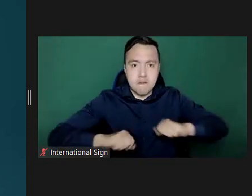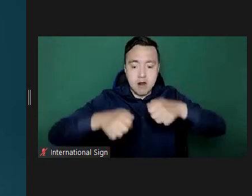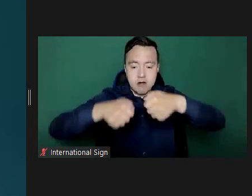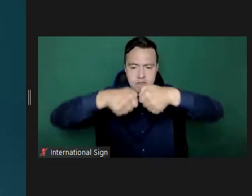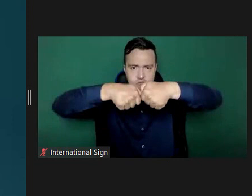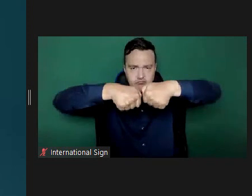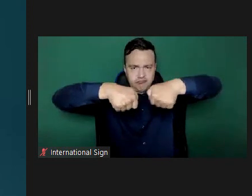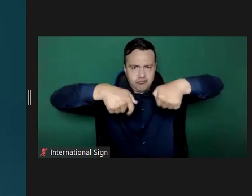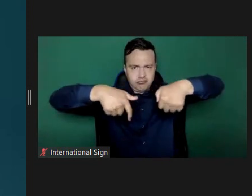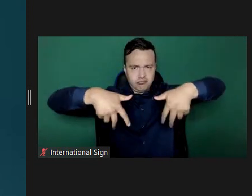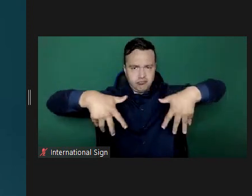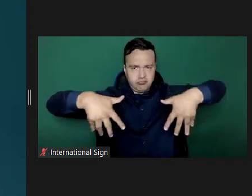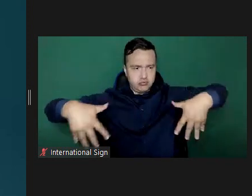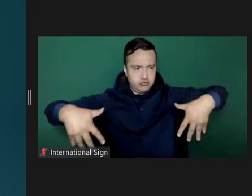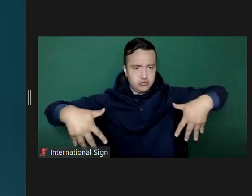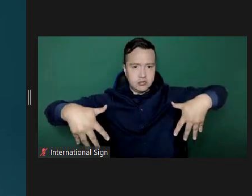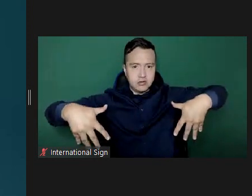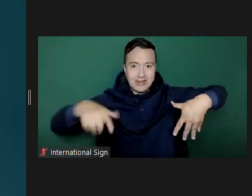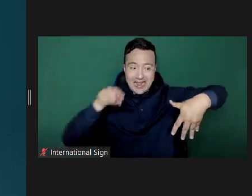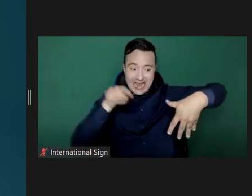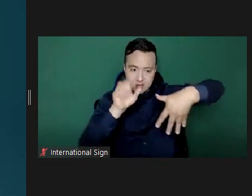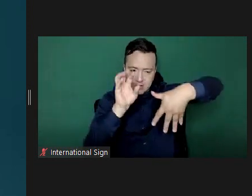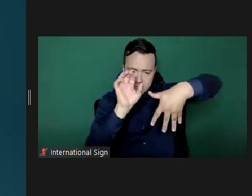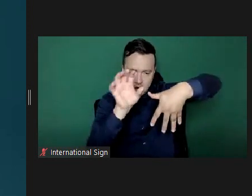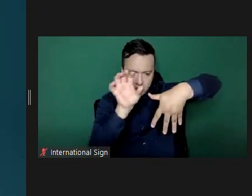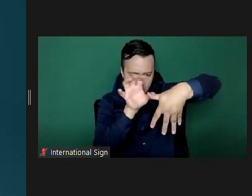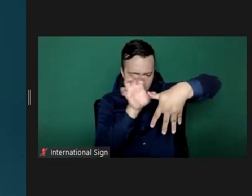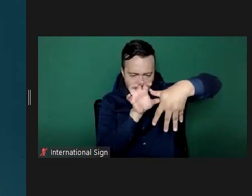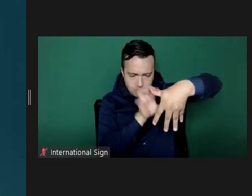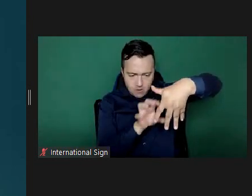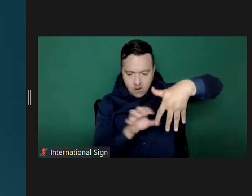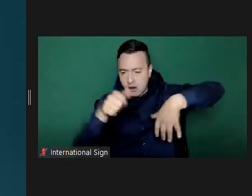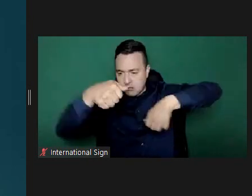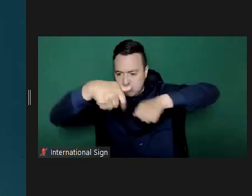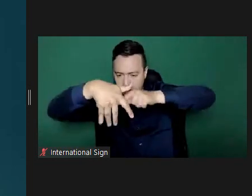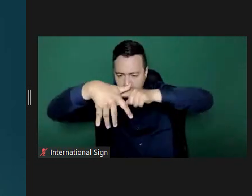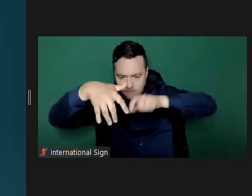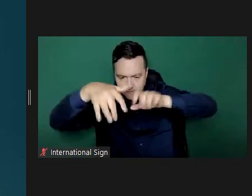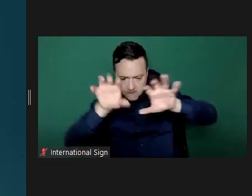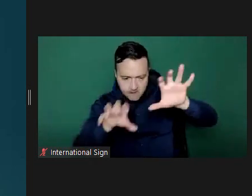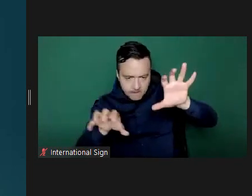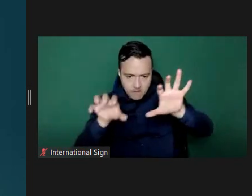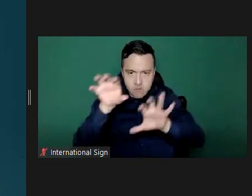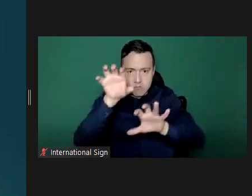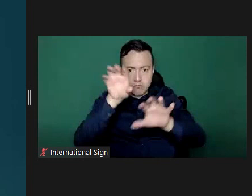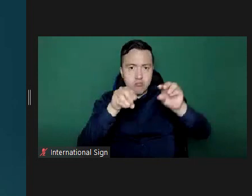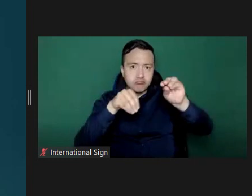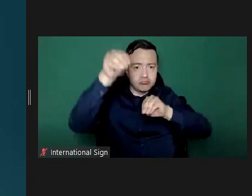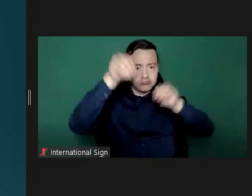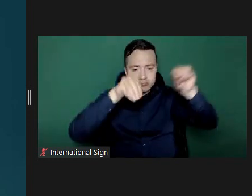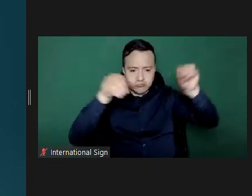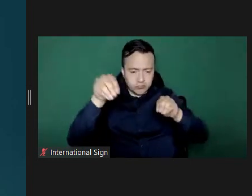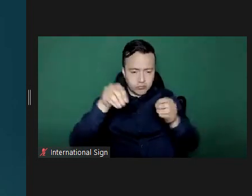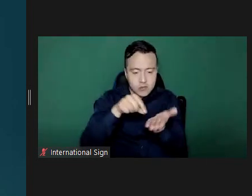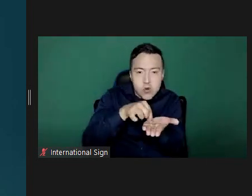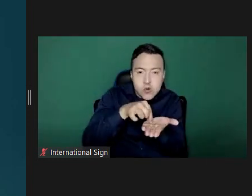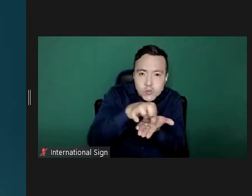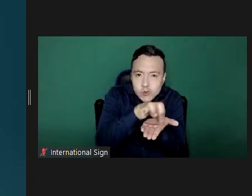organigrama para capturar y mantener esta nueva dotación de personal,